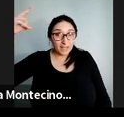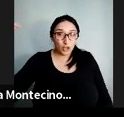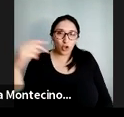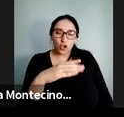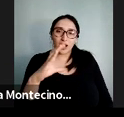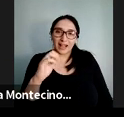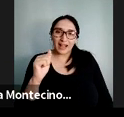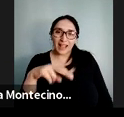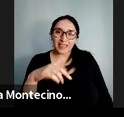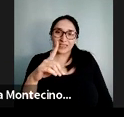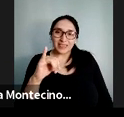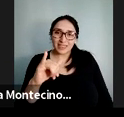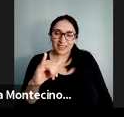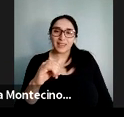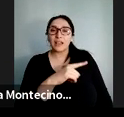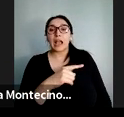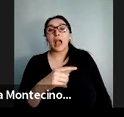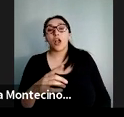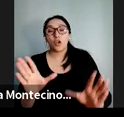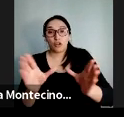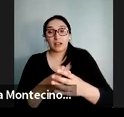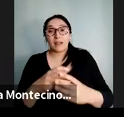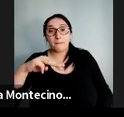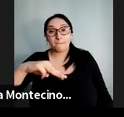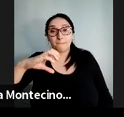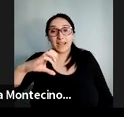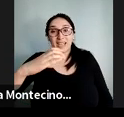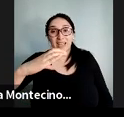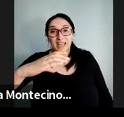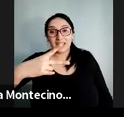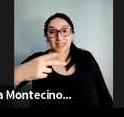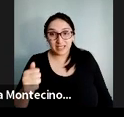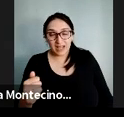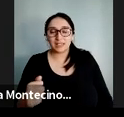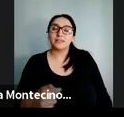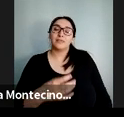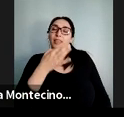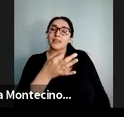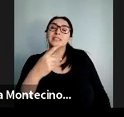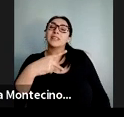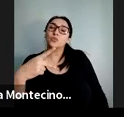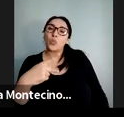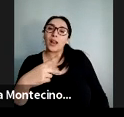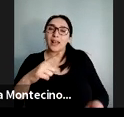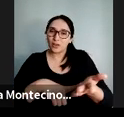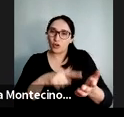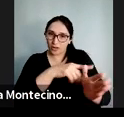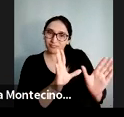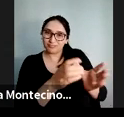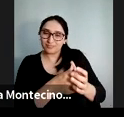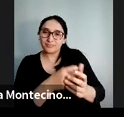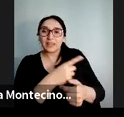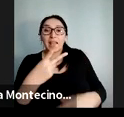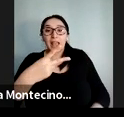se llama Mecha, que también la pueden encontrar ahí, donde abordamos específicamente sexualidad y tecnología, que plantea una estrategia que se llama Hackeando